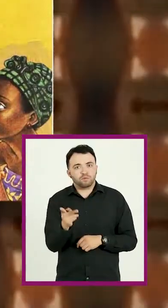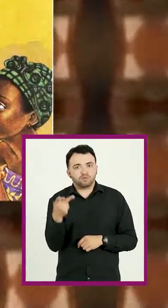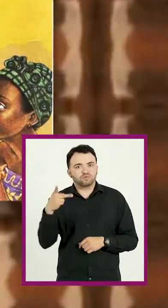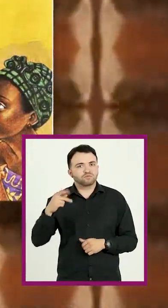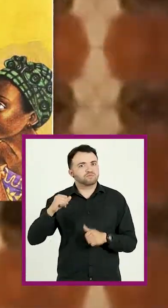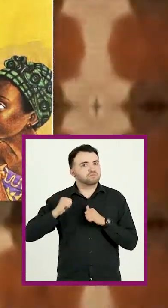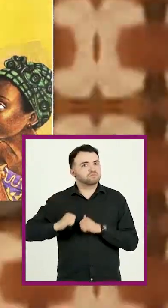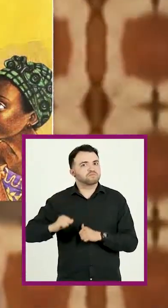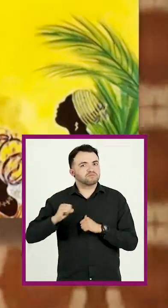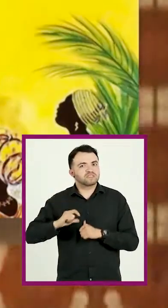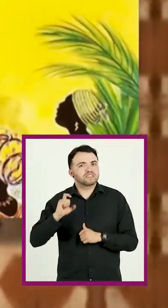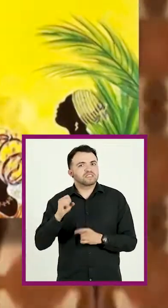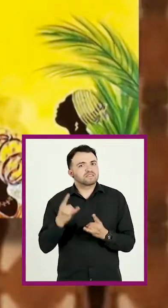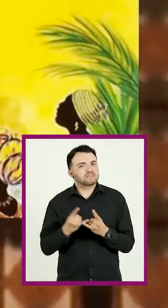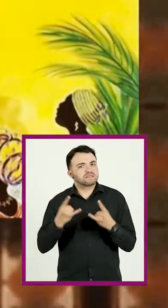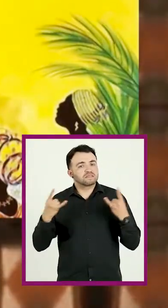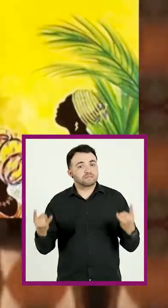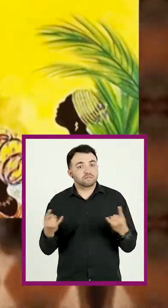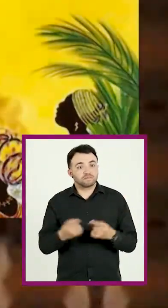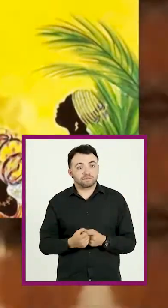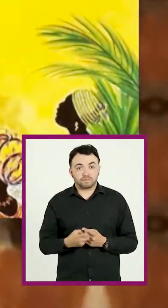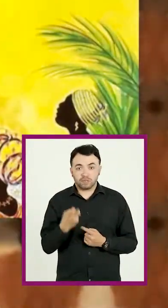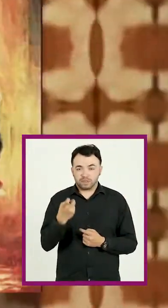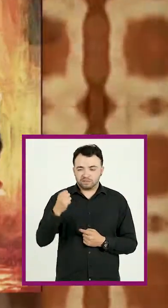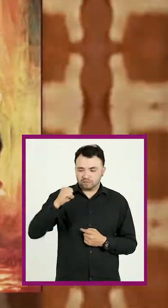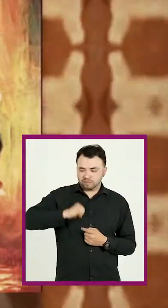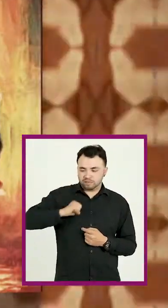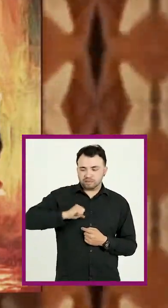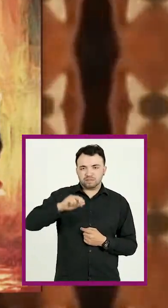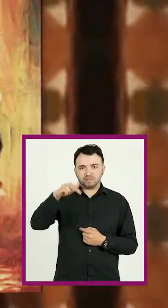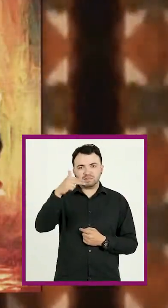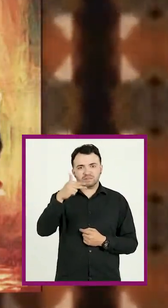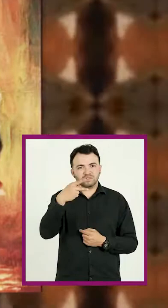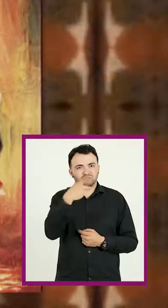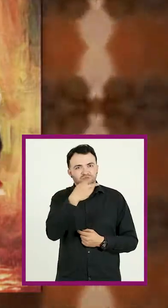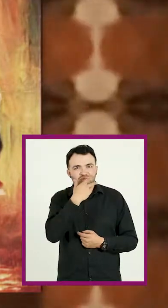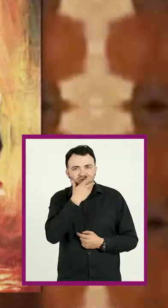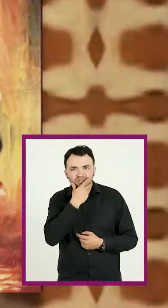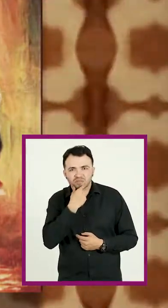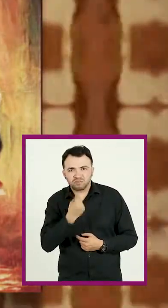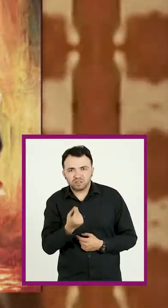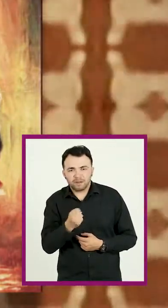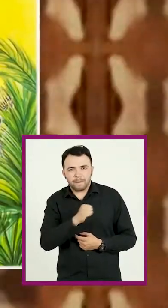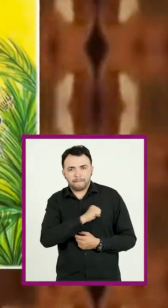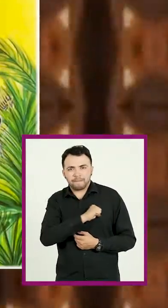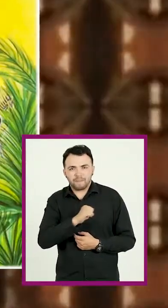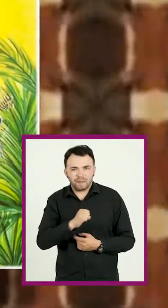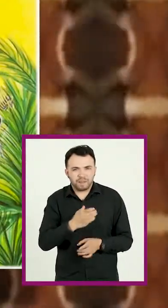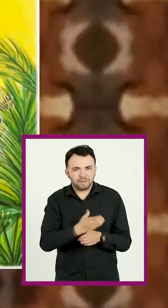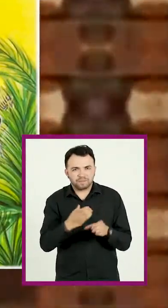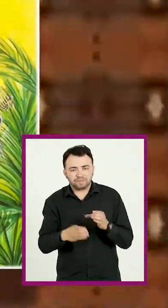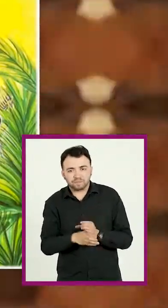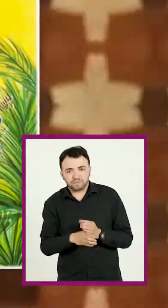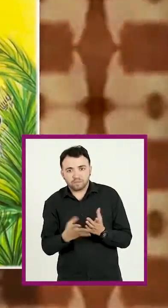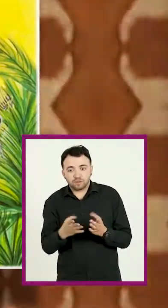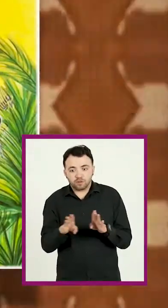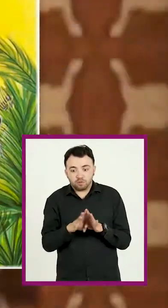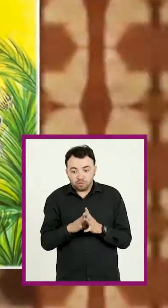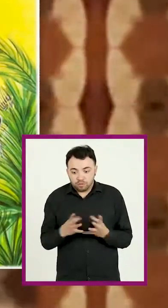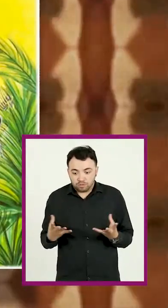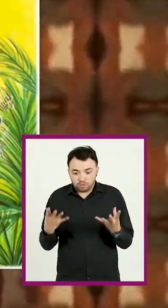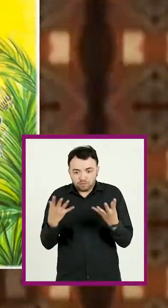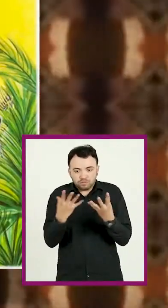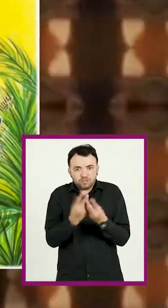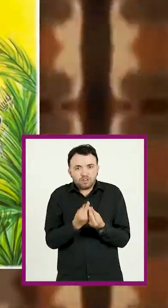tradición musical inició en el siglo XIII, en tiempos del Imperio de Mali. Desde entonces, acompañados de su cora y su